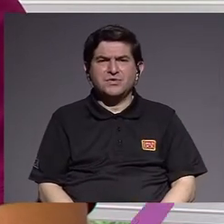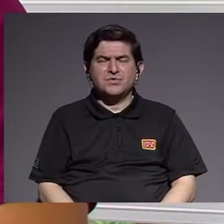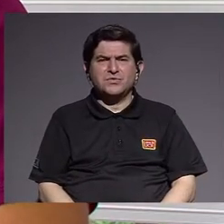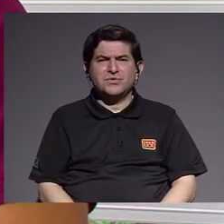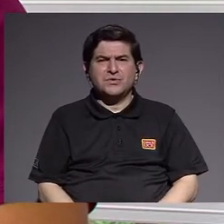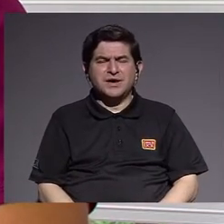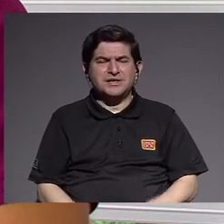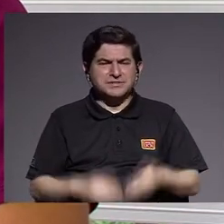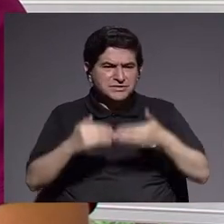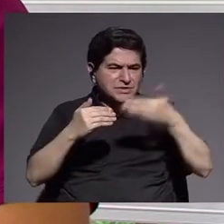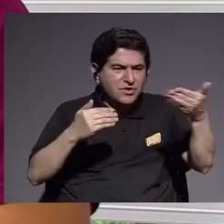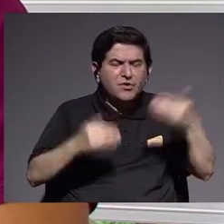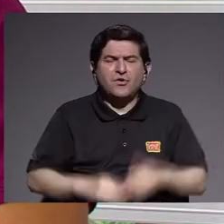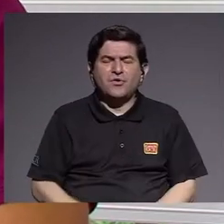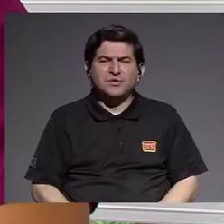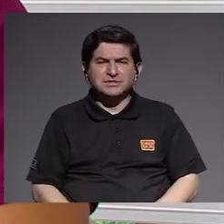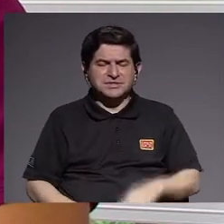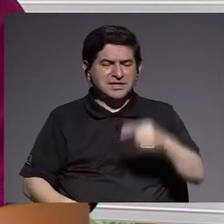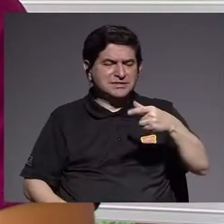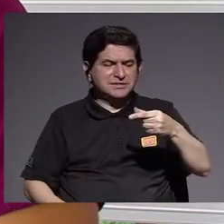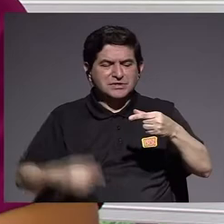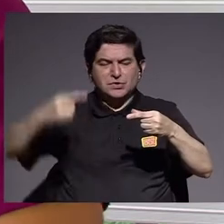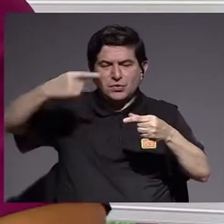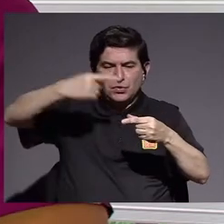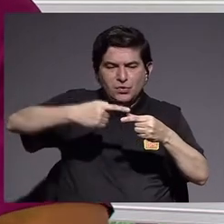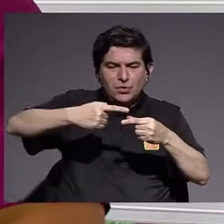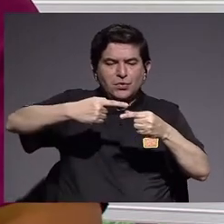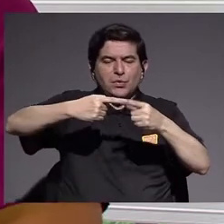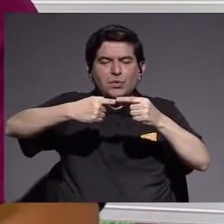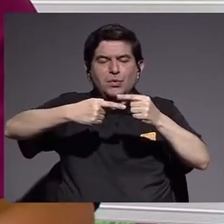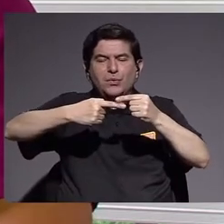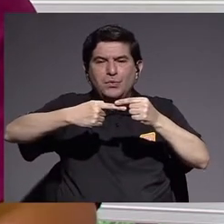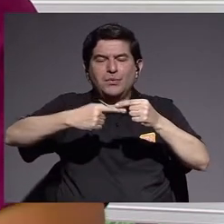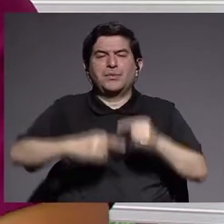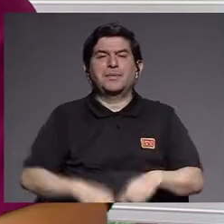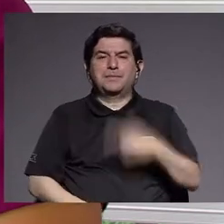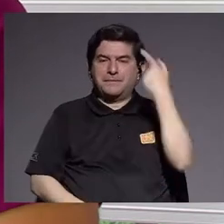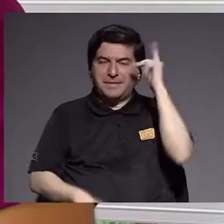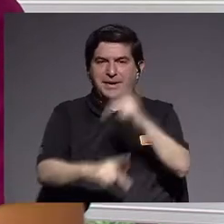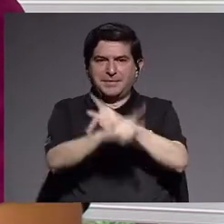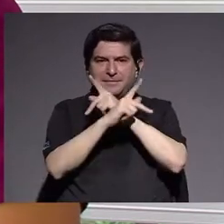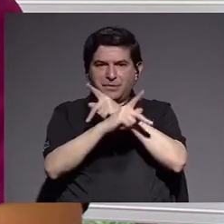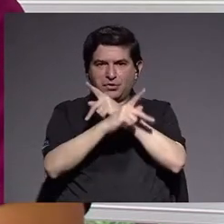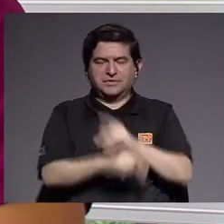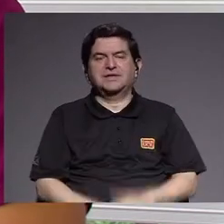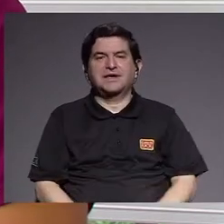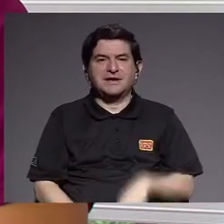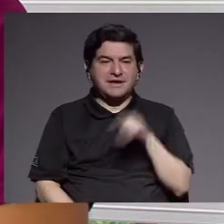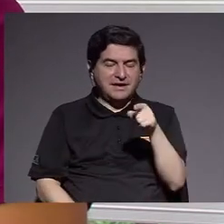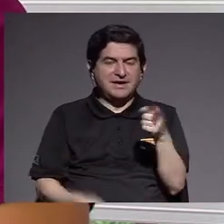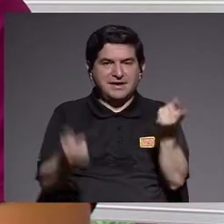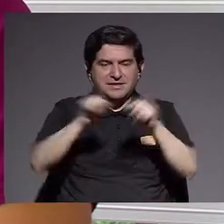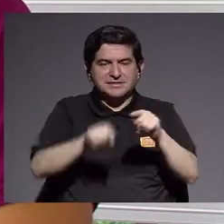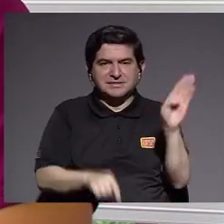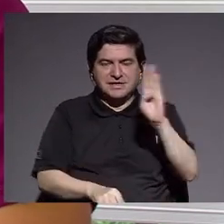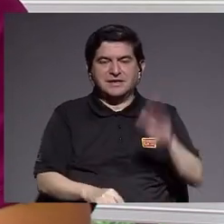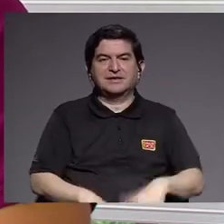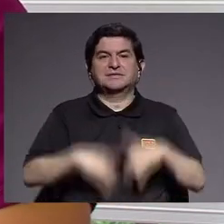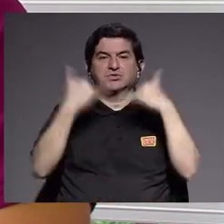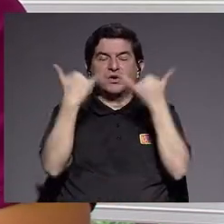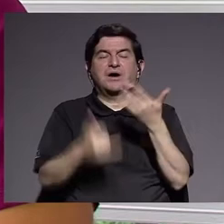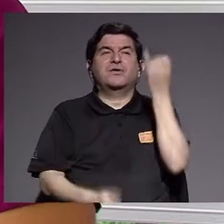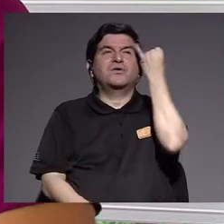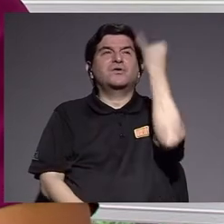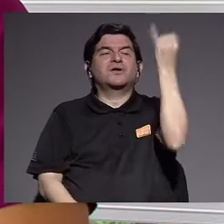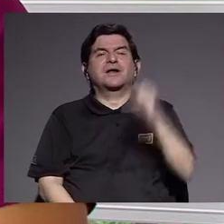hay unos aparatitos que venden en los mercados que se llaman esther y con otros cobertores que no los cubre verdad y los protege de la entrada de